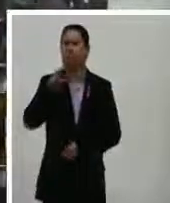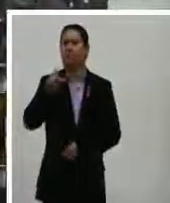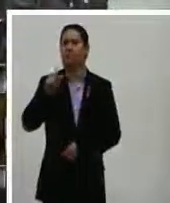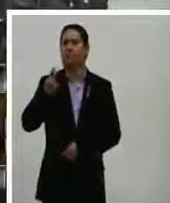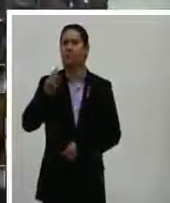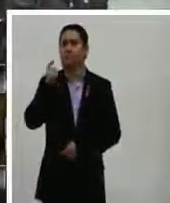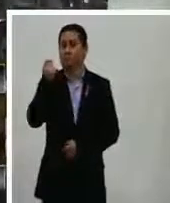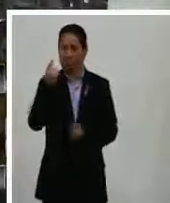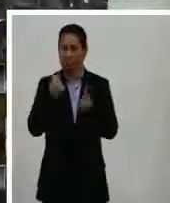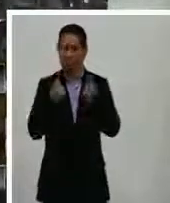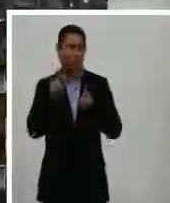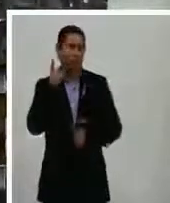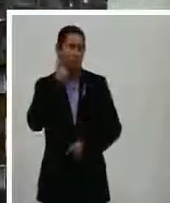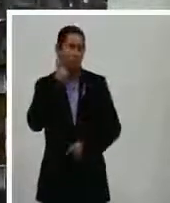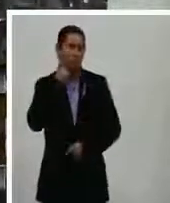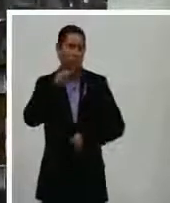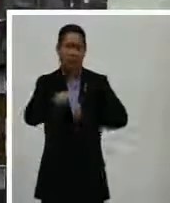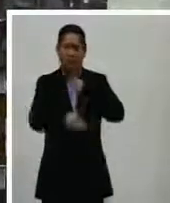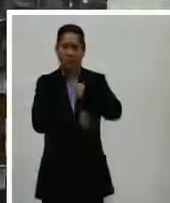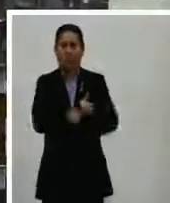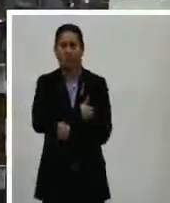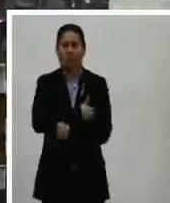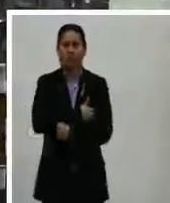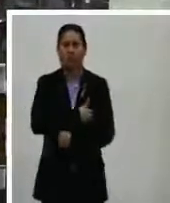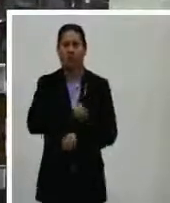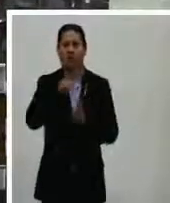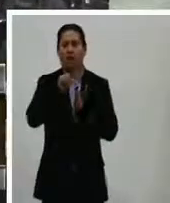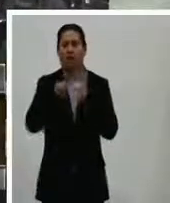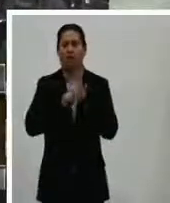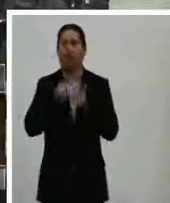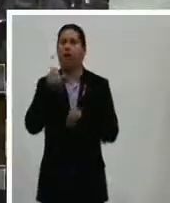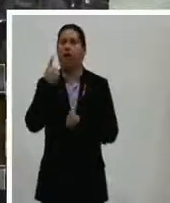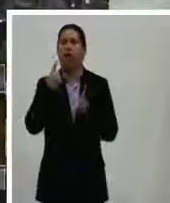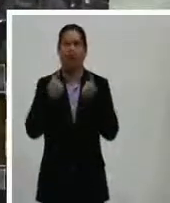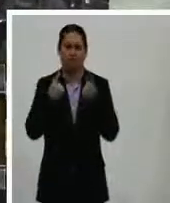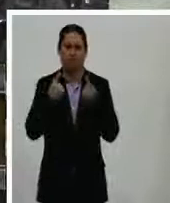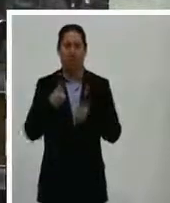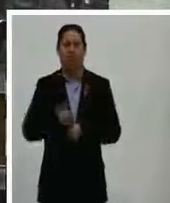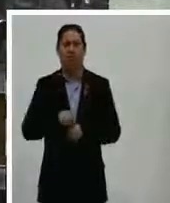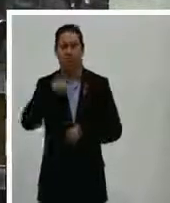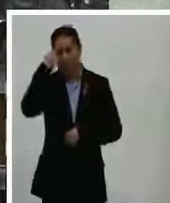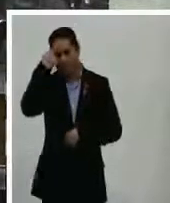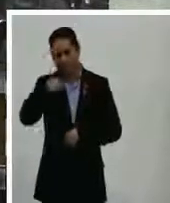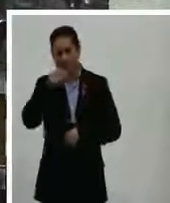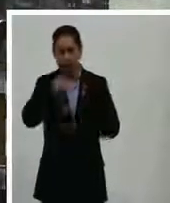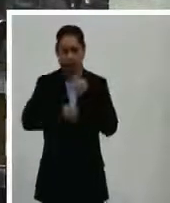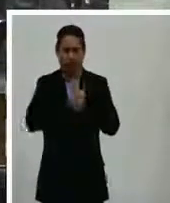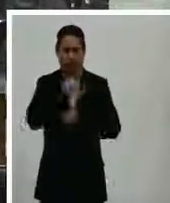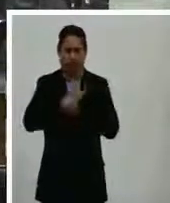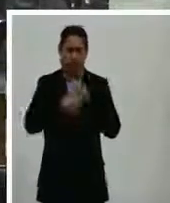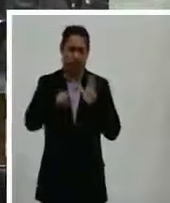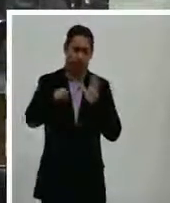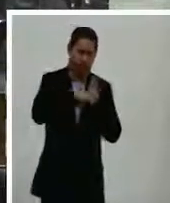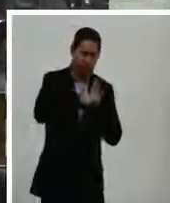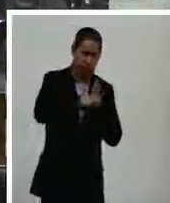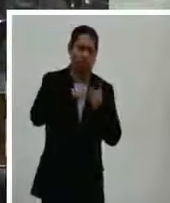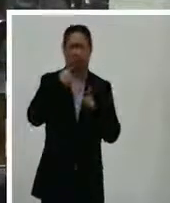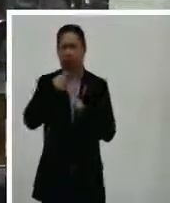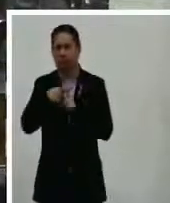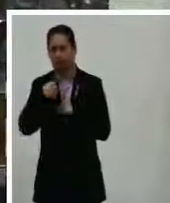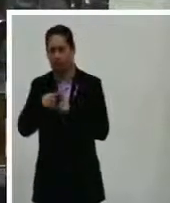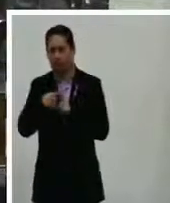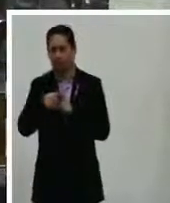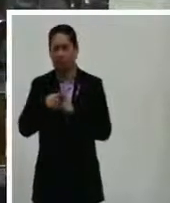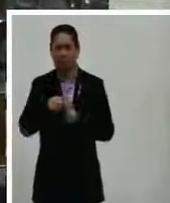alguna o alguno de los legisladores se reservó algún artículo para debatir en contra oa favor en lo